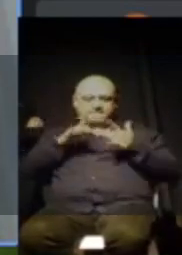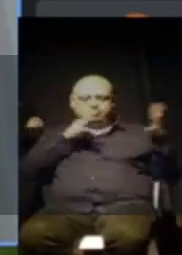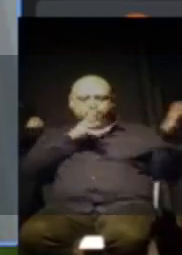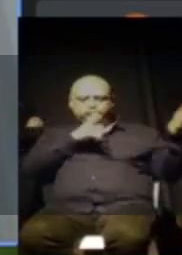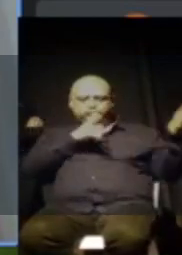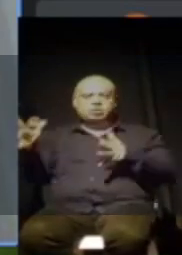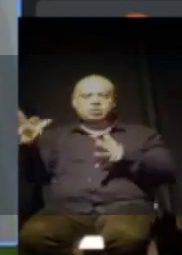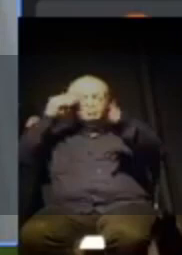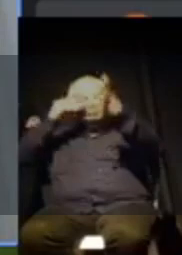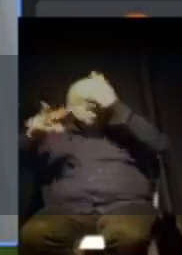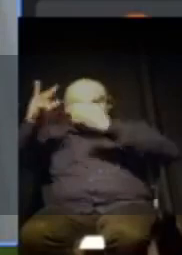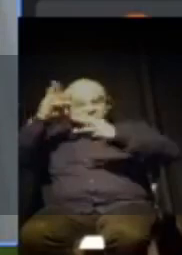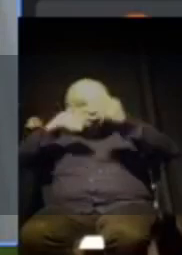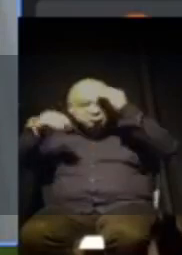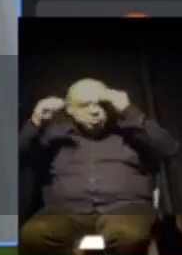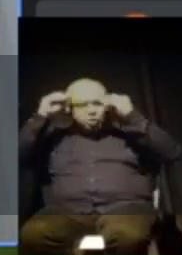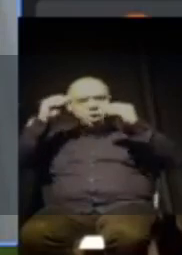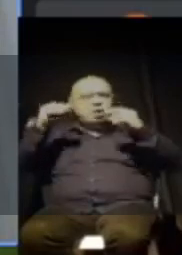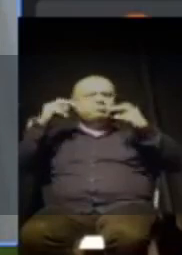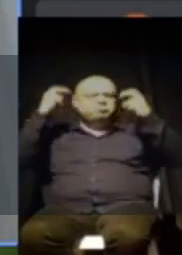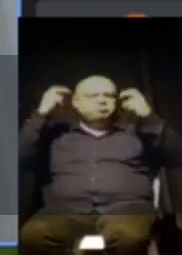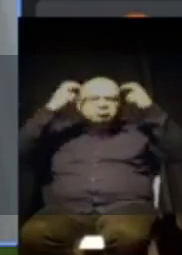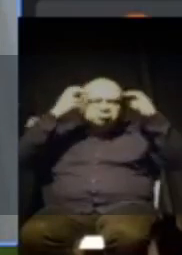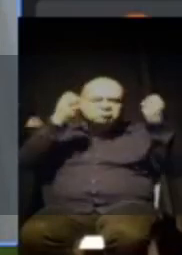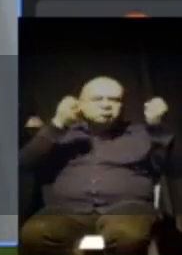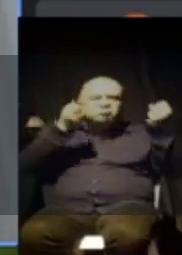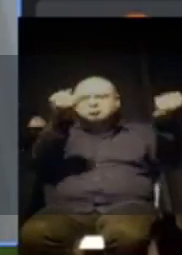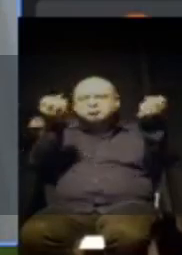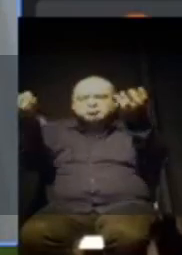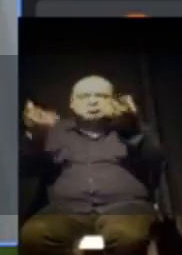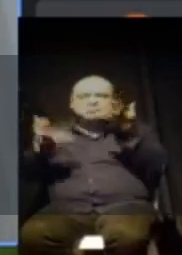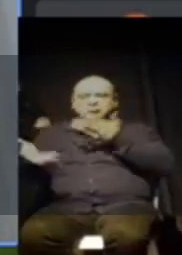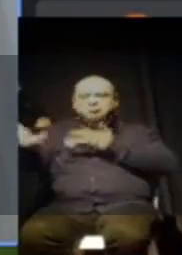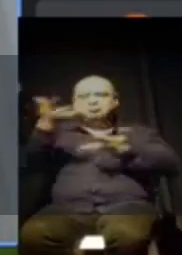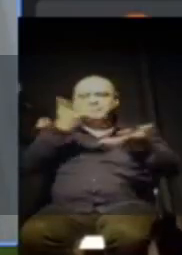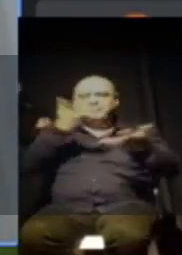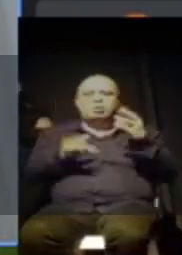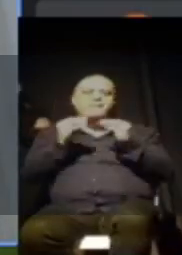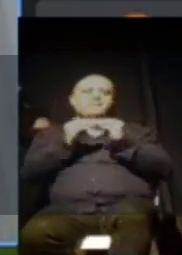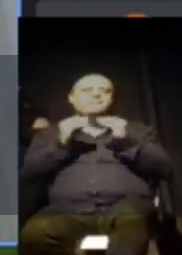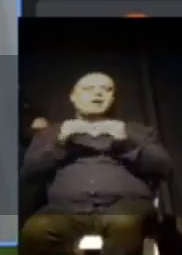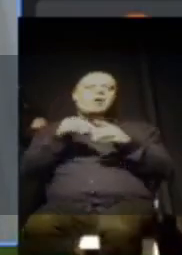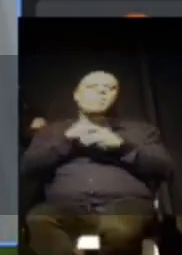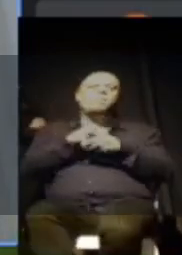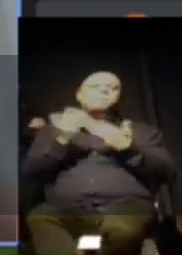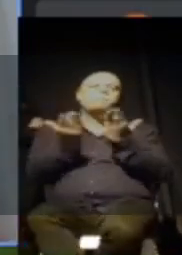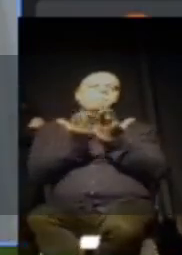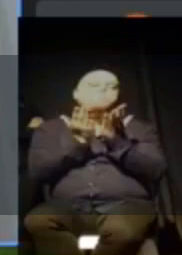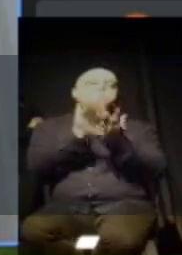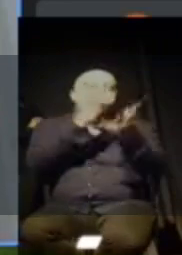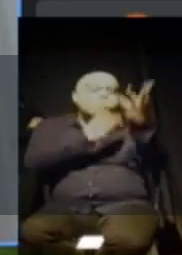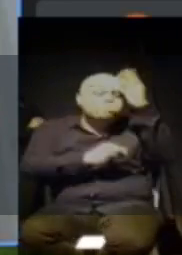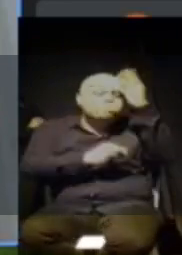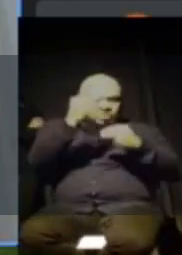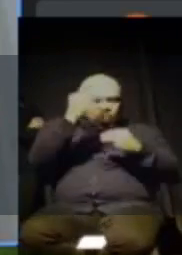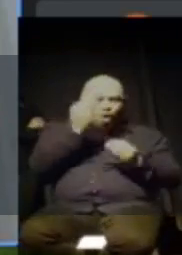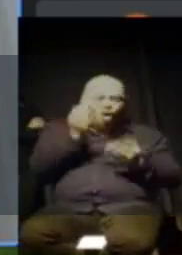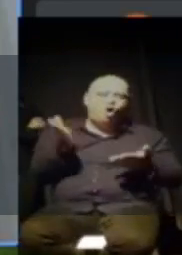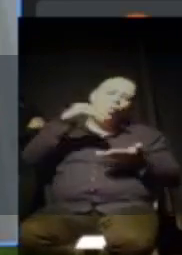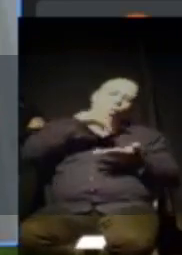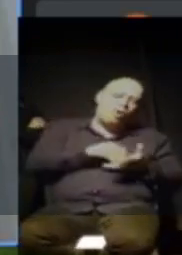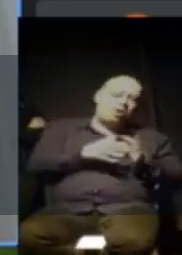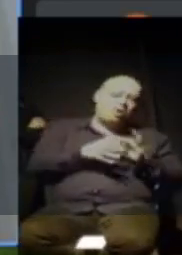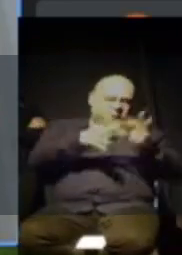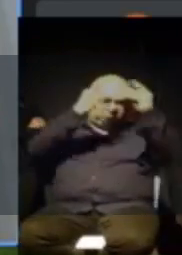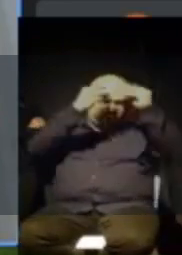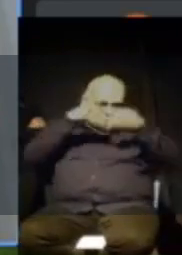de saberes y a una economía de la intimidad. En otras palabras, abriga los encuentros pluriepistémicos y vuelve a la raíz de la economía